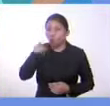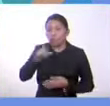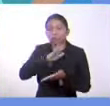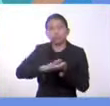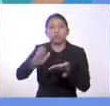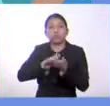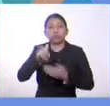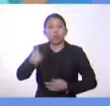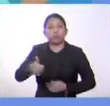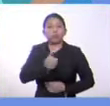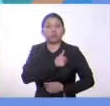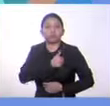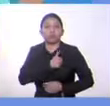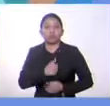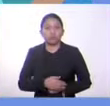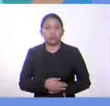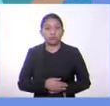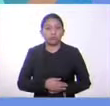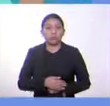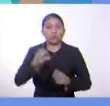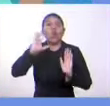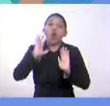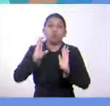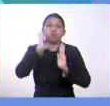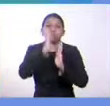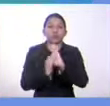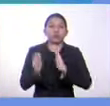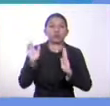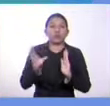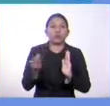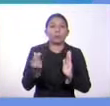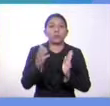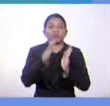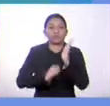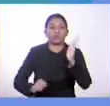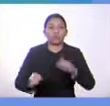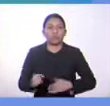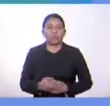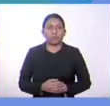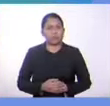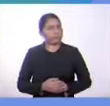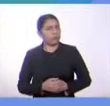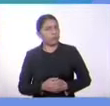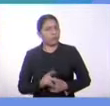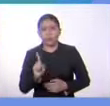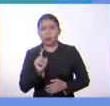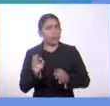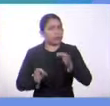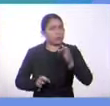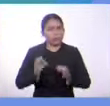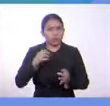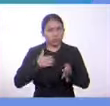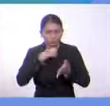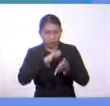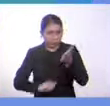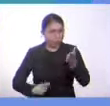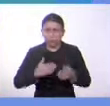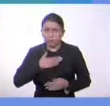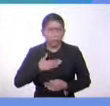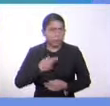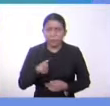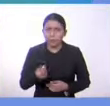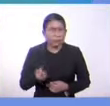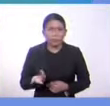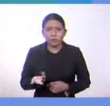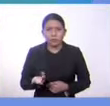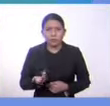nueva maquinaria, que se le descontará de su salario. Gabriel manifiesta que es injusto que le hagan pagar por ello. Su